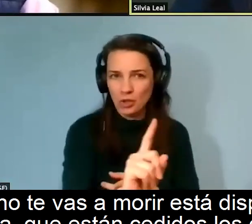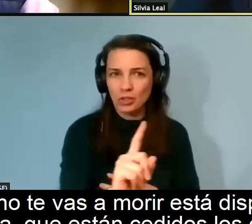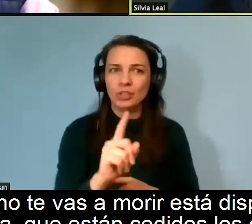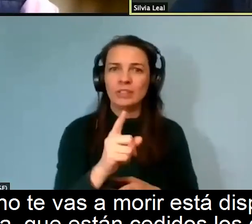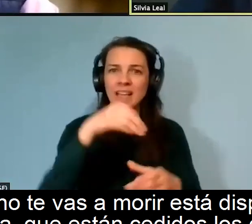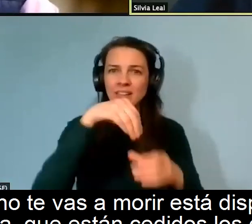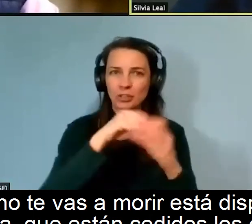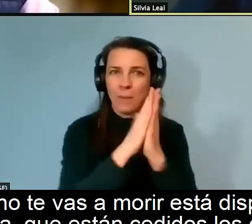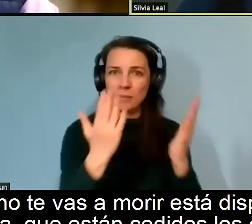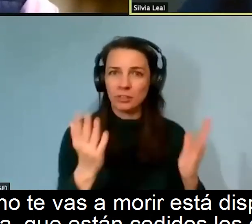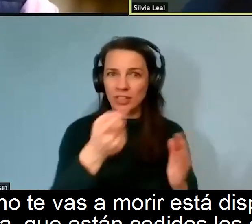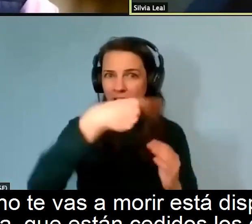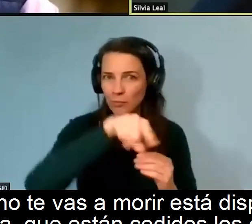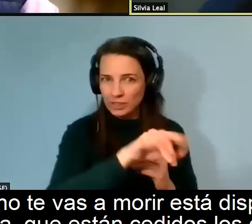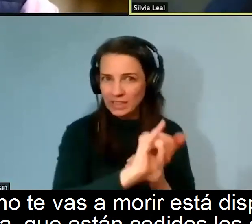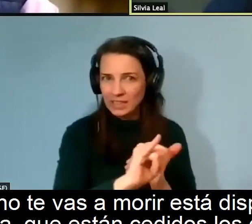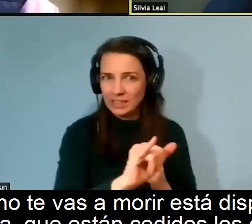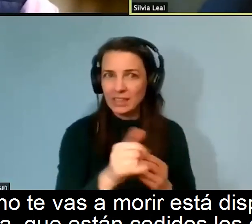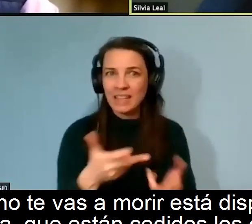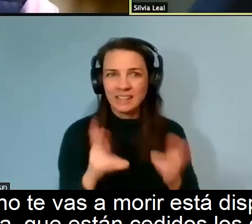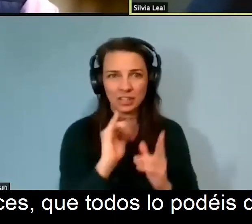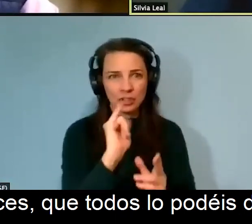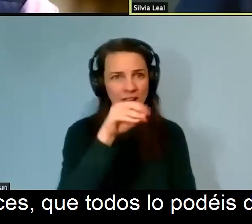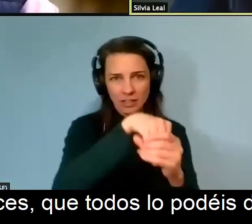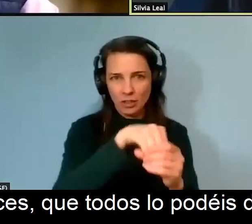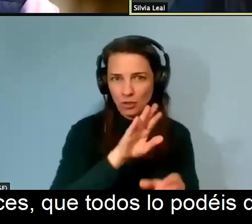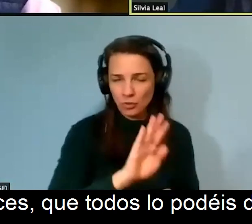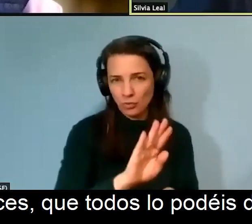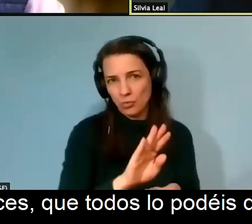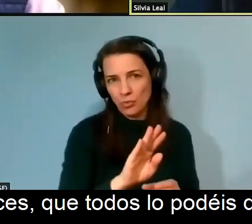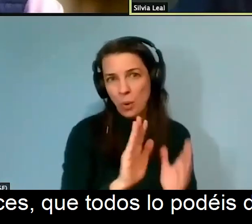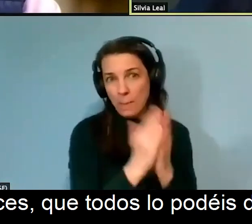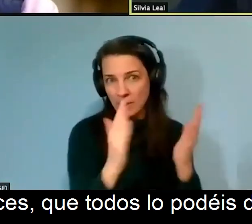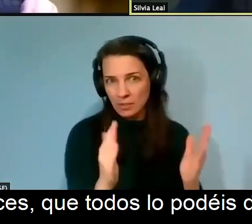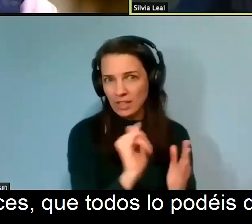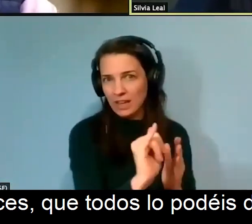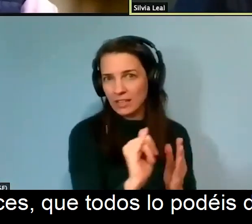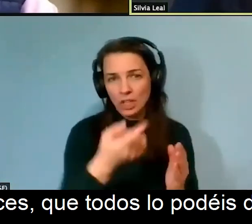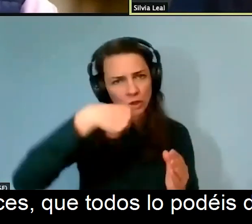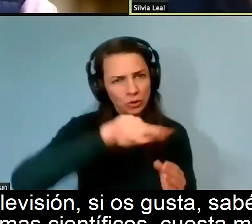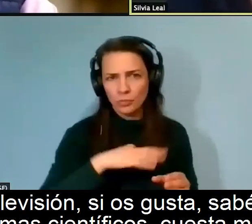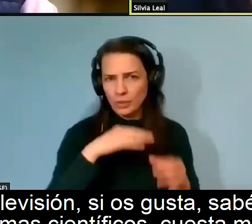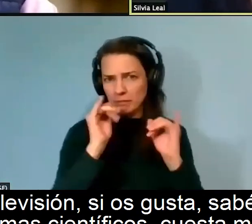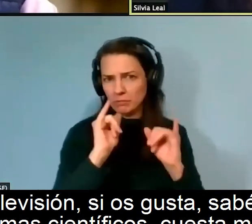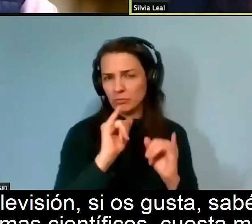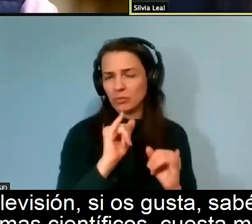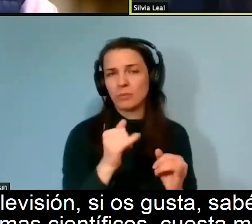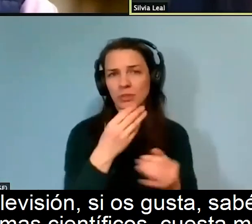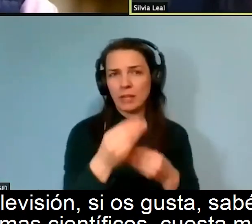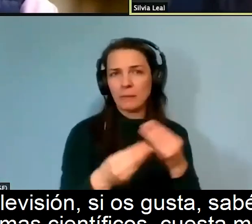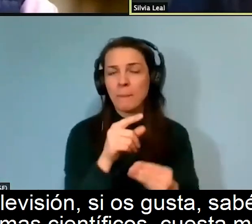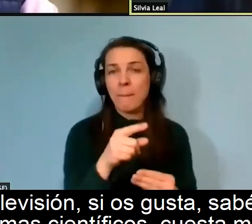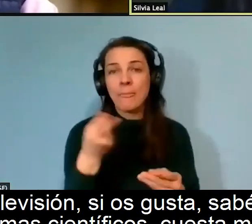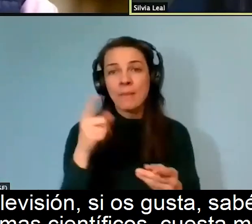que estuvimos el año pasado y están cedidos los derechos. Entonces, bueno, pues que todos lo podéis disfrutar. Y la